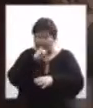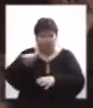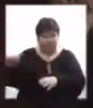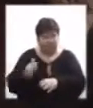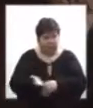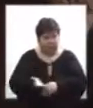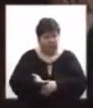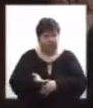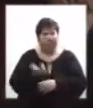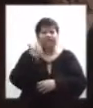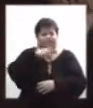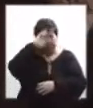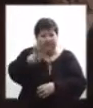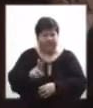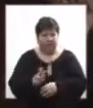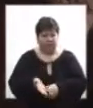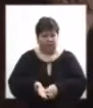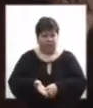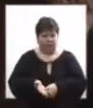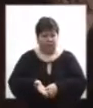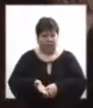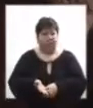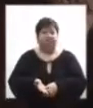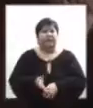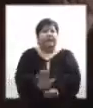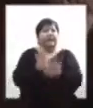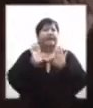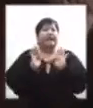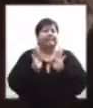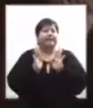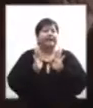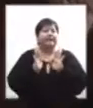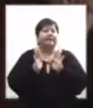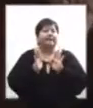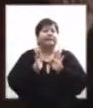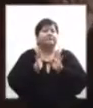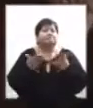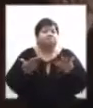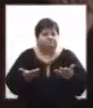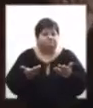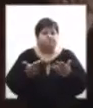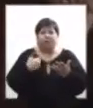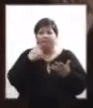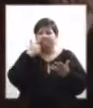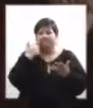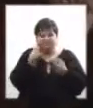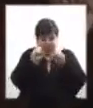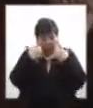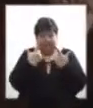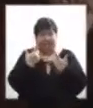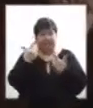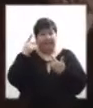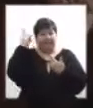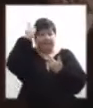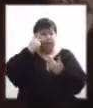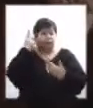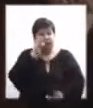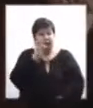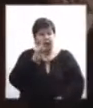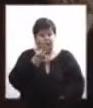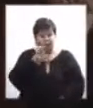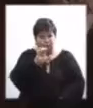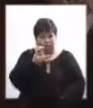se está faltando el respeto capaz que se fue de tono me llama la atención que el diputado tucci que se está yendo